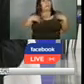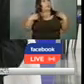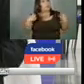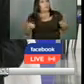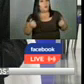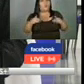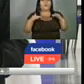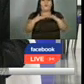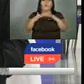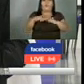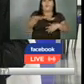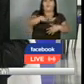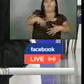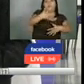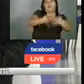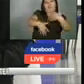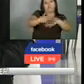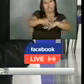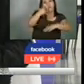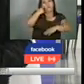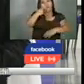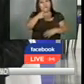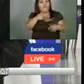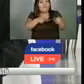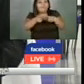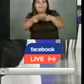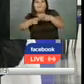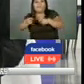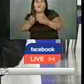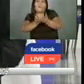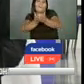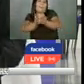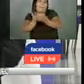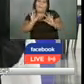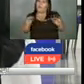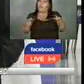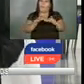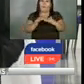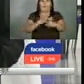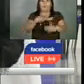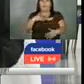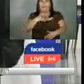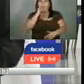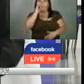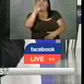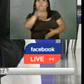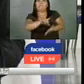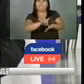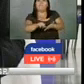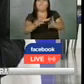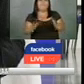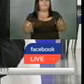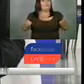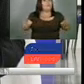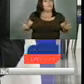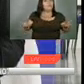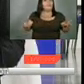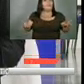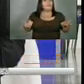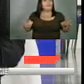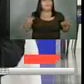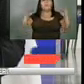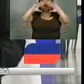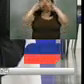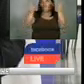igual en los puntos marítimos seguimos haciendo el control de todas las embarcaciones, pero quiero recalcar esto porque a nivel